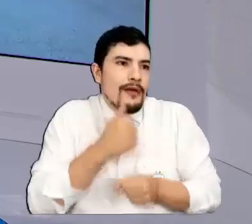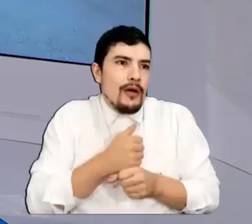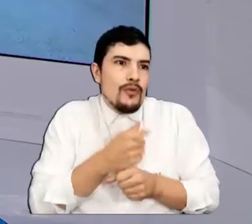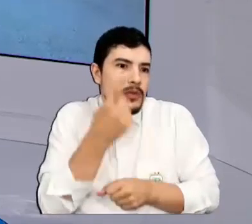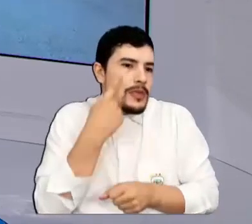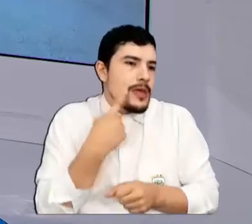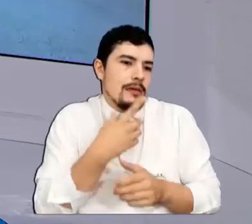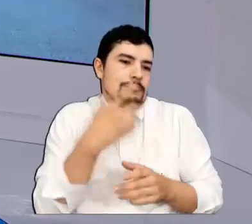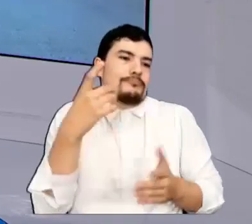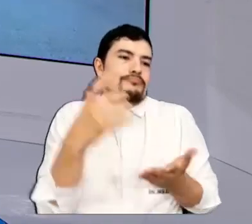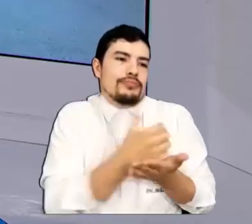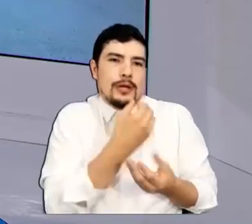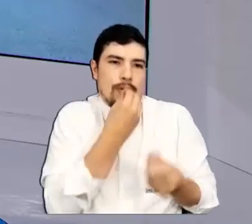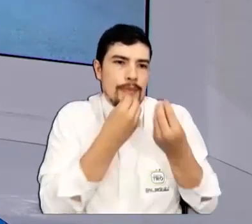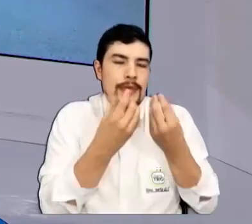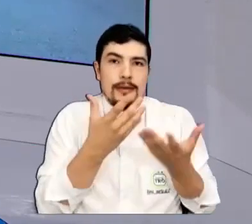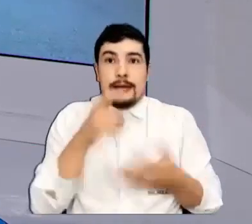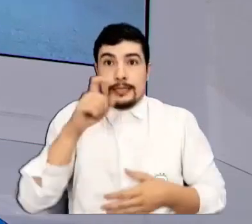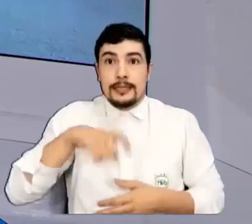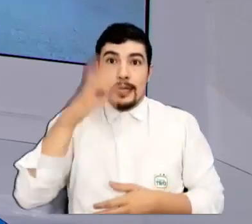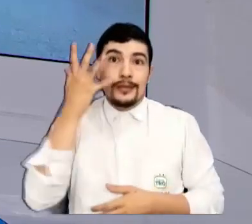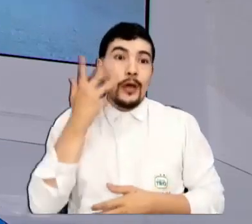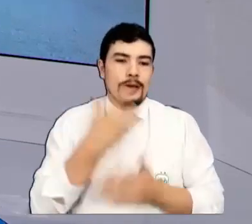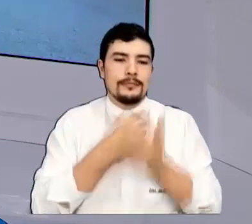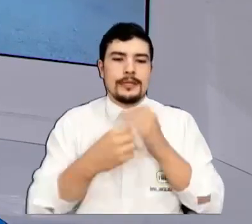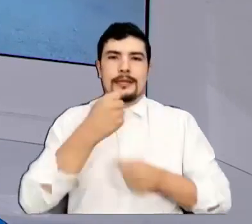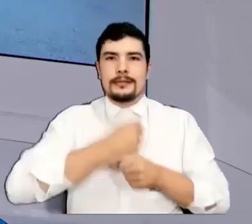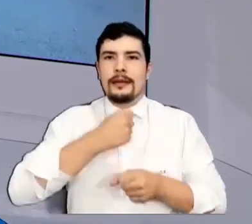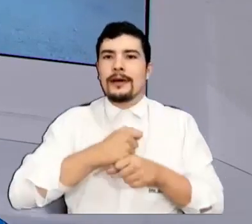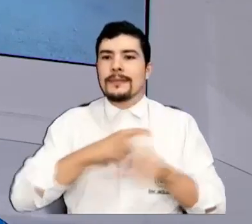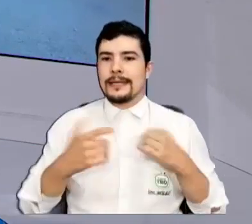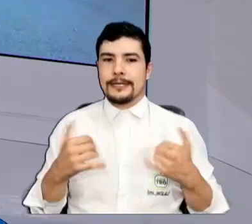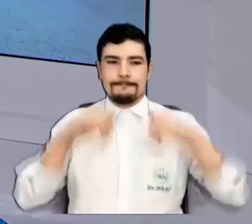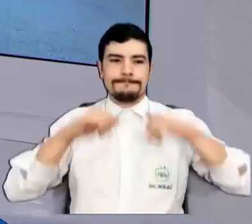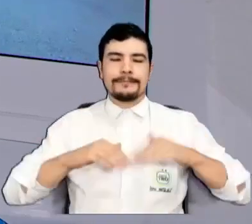del municipio. Desde Málaga, Pedro Manrique para Oriente Noticias, estamos informando.